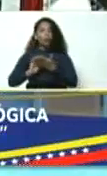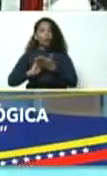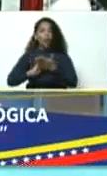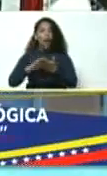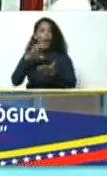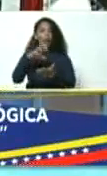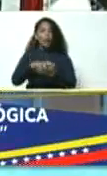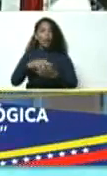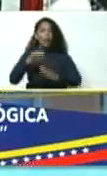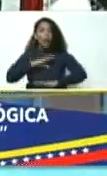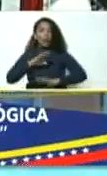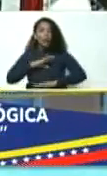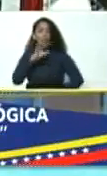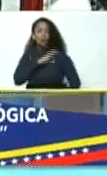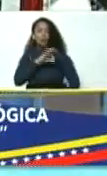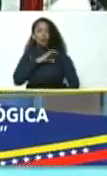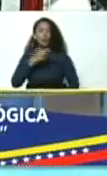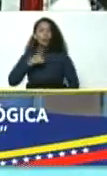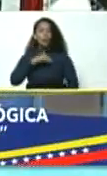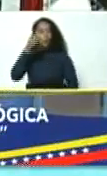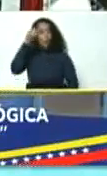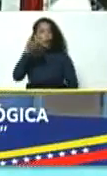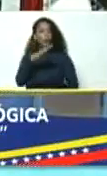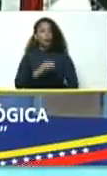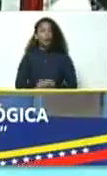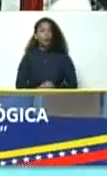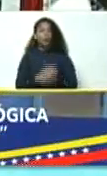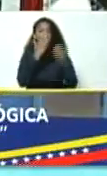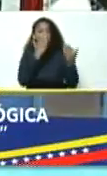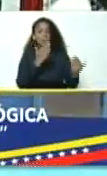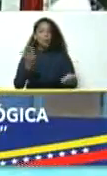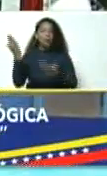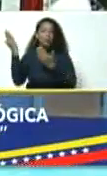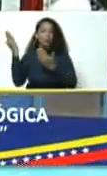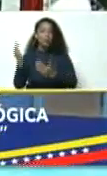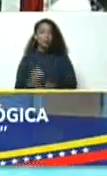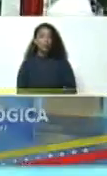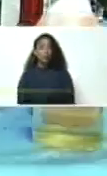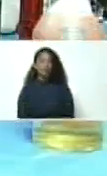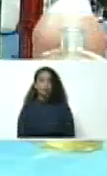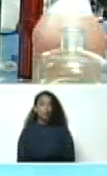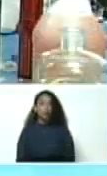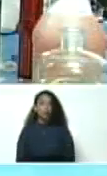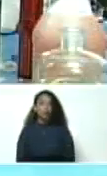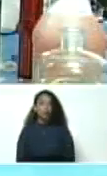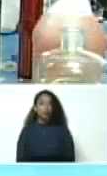de bienestar social de nuestro pueblo. Adelante, mi comandante.